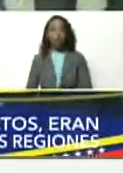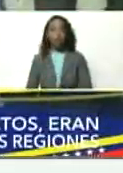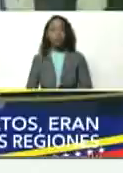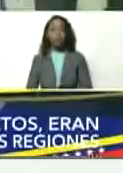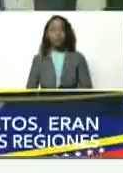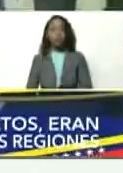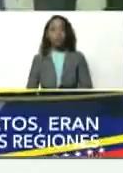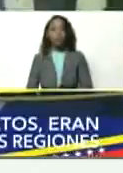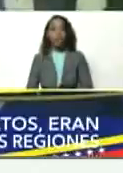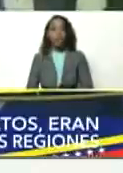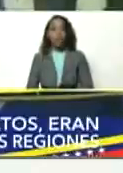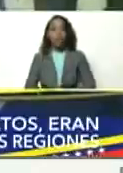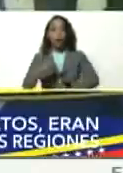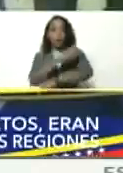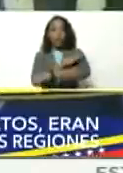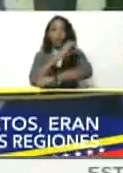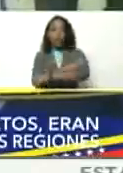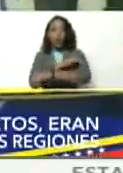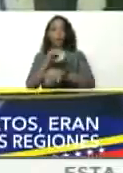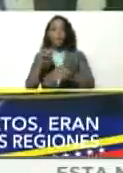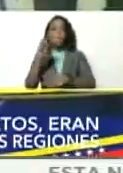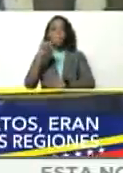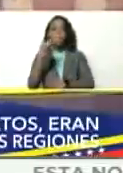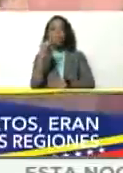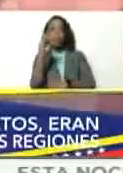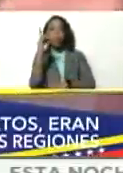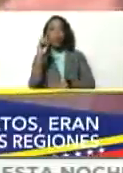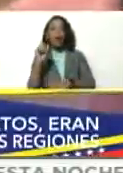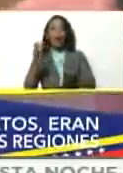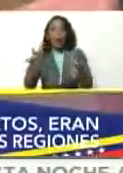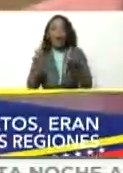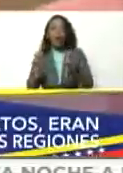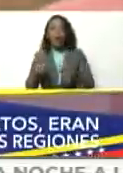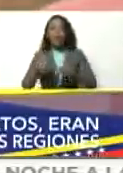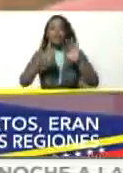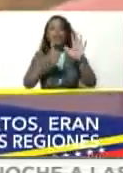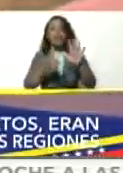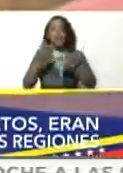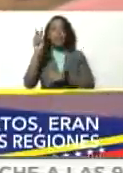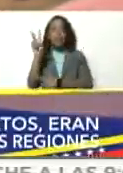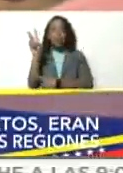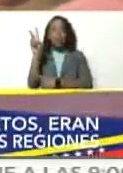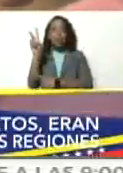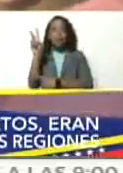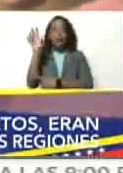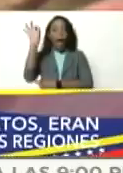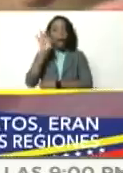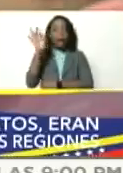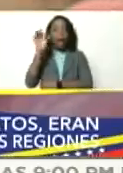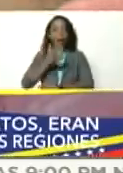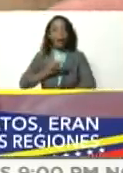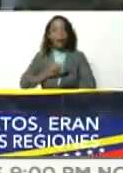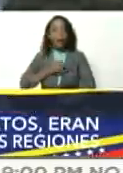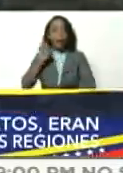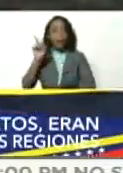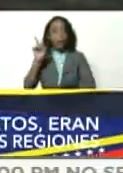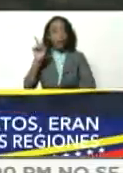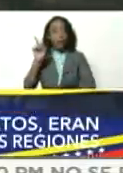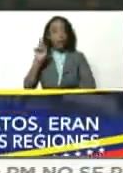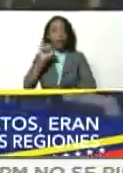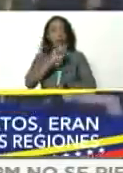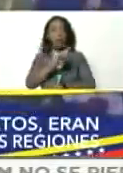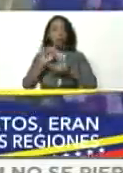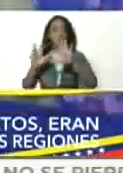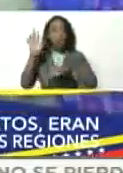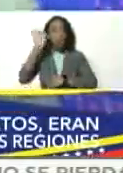La MUT ganó 62 alcaldías, 18%. Esa es la verdad. La